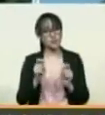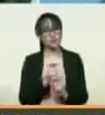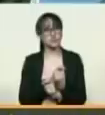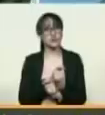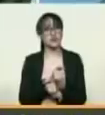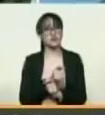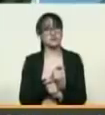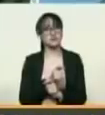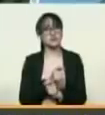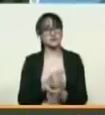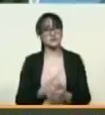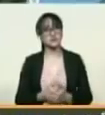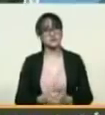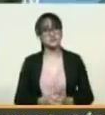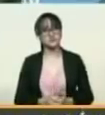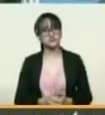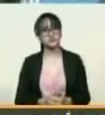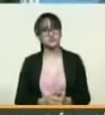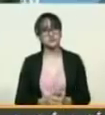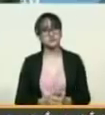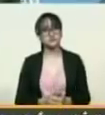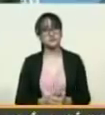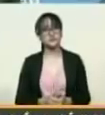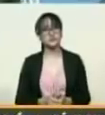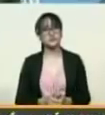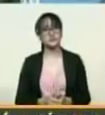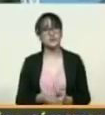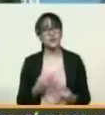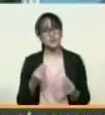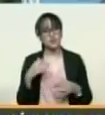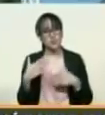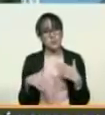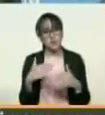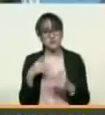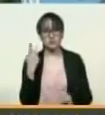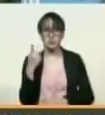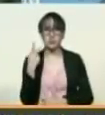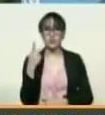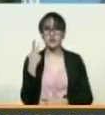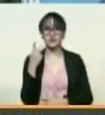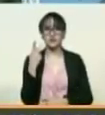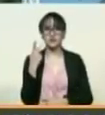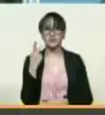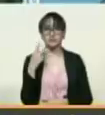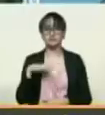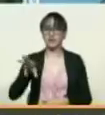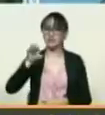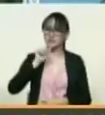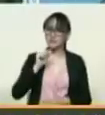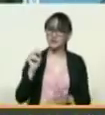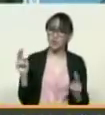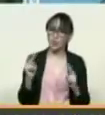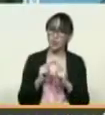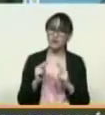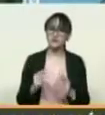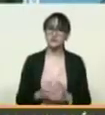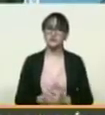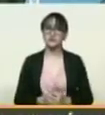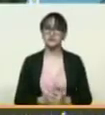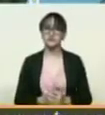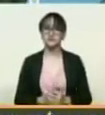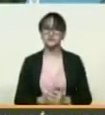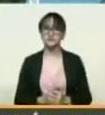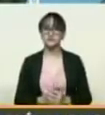a esa constitución y que puede dar a luz a muchos procesos políticos de entendimiento y de encuentro. Y a pesar de